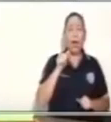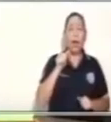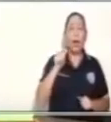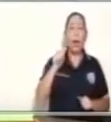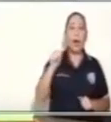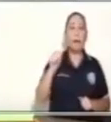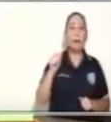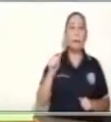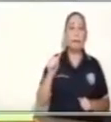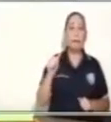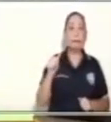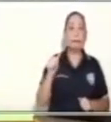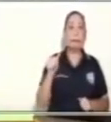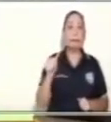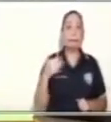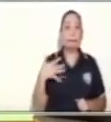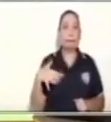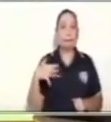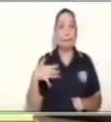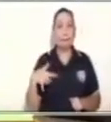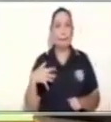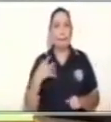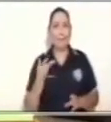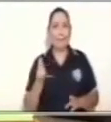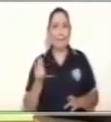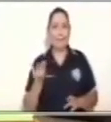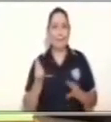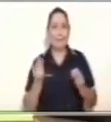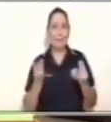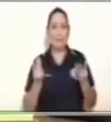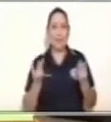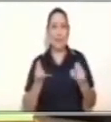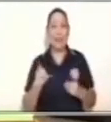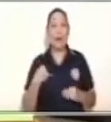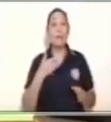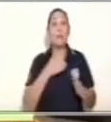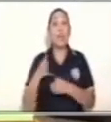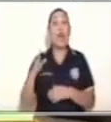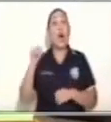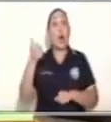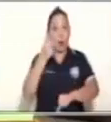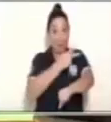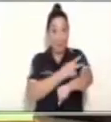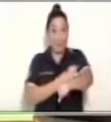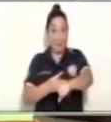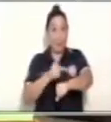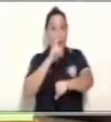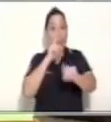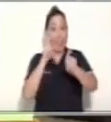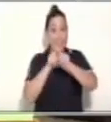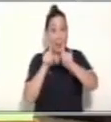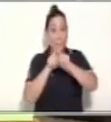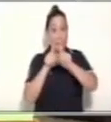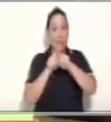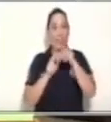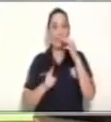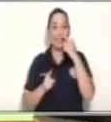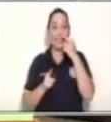¡ay! Así un grito bien feo. Otra historia que cuentan allá